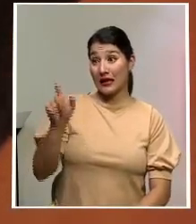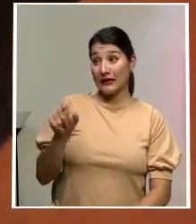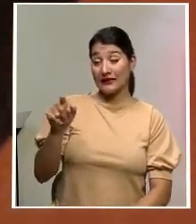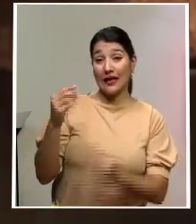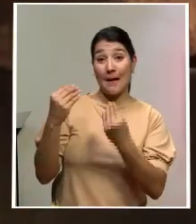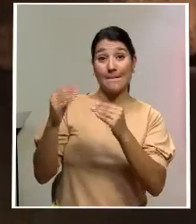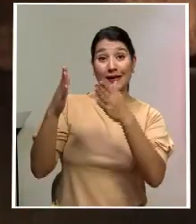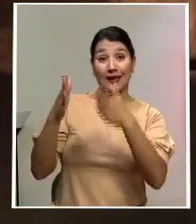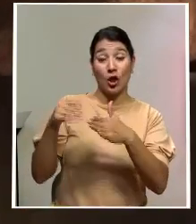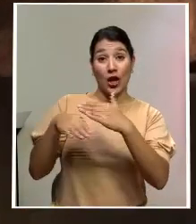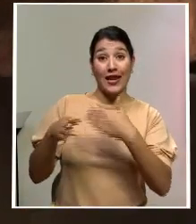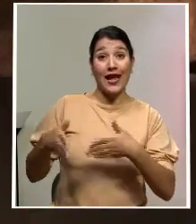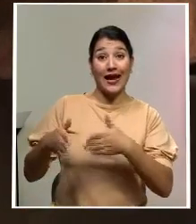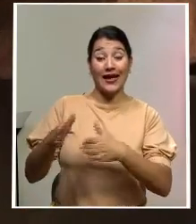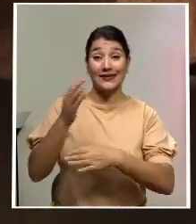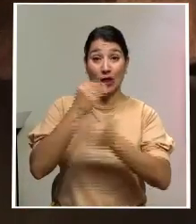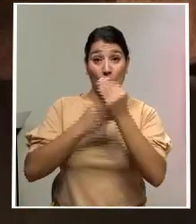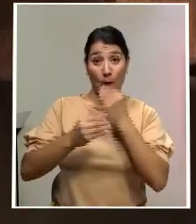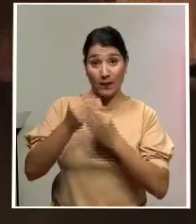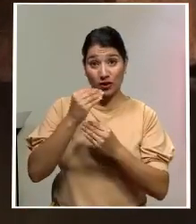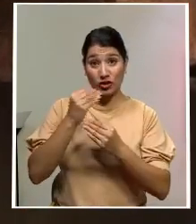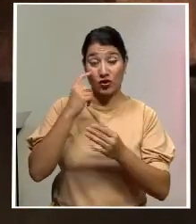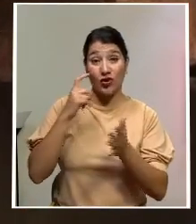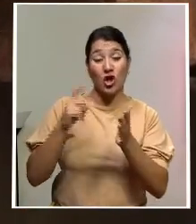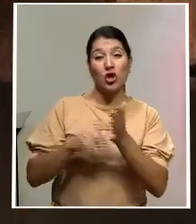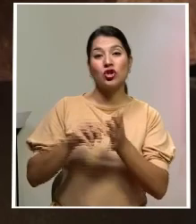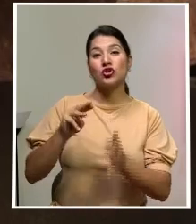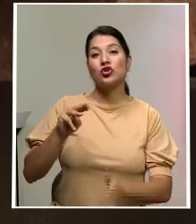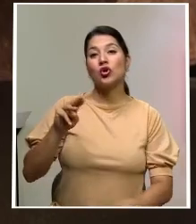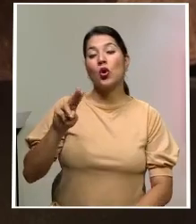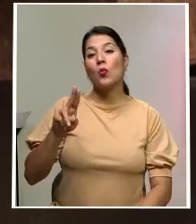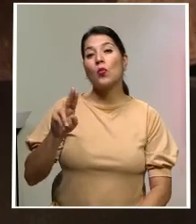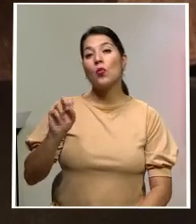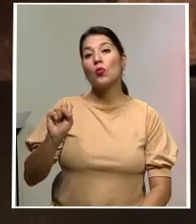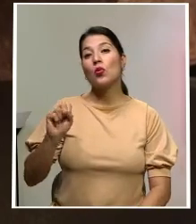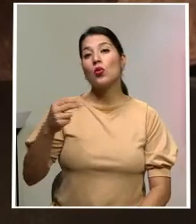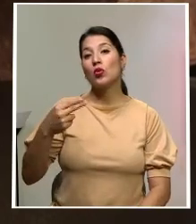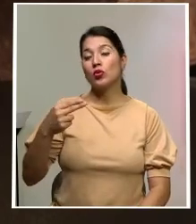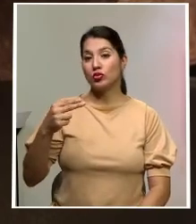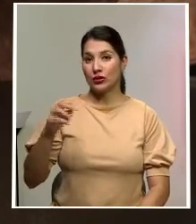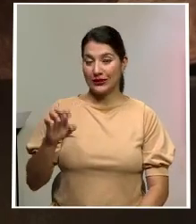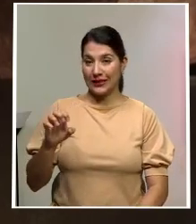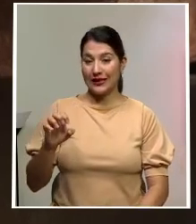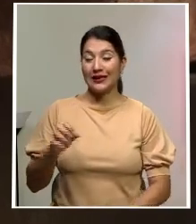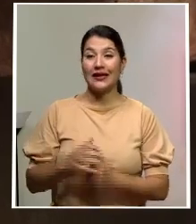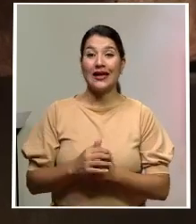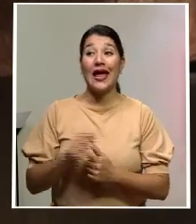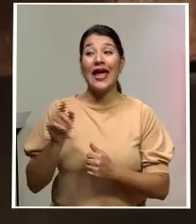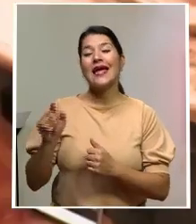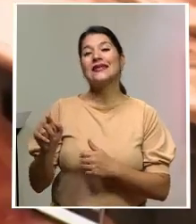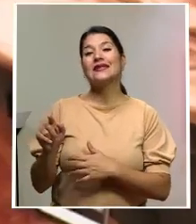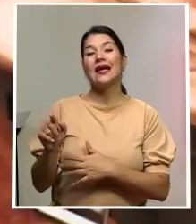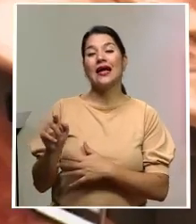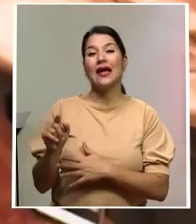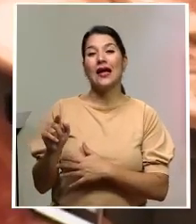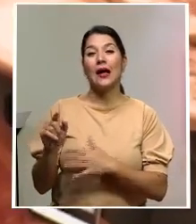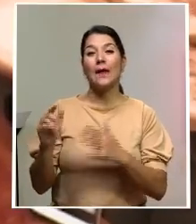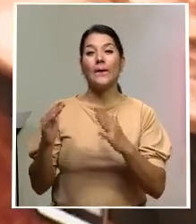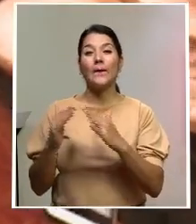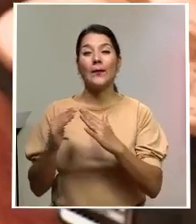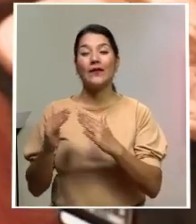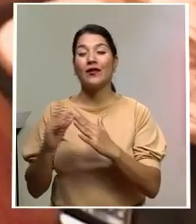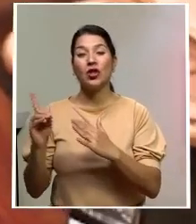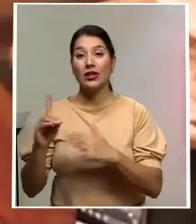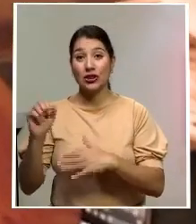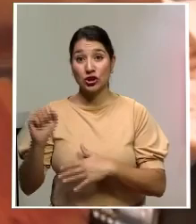vendedora callejera de comida, se reconoce como Mushe, tercer género de la etnia zapoteca que habita principalmente en el sur de